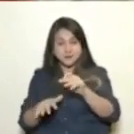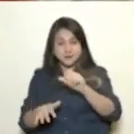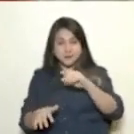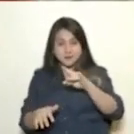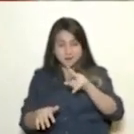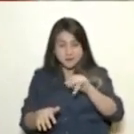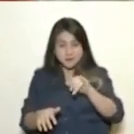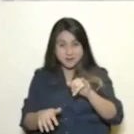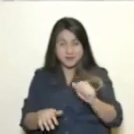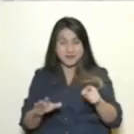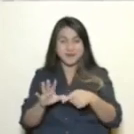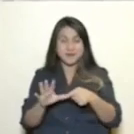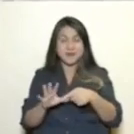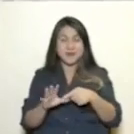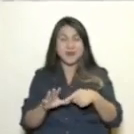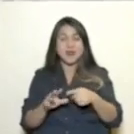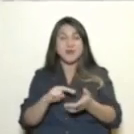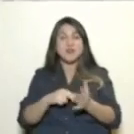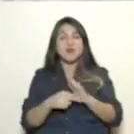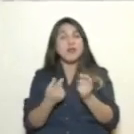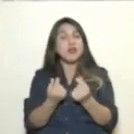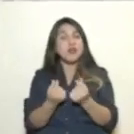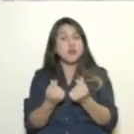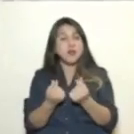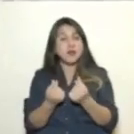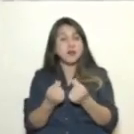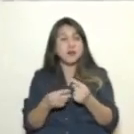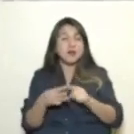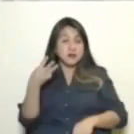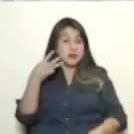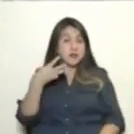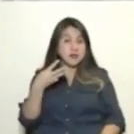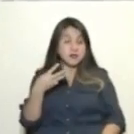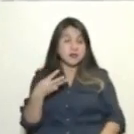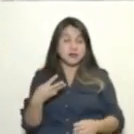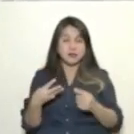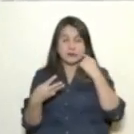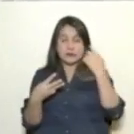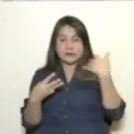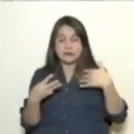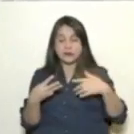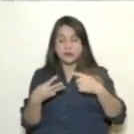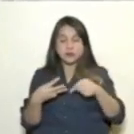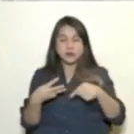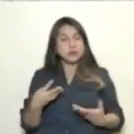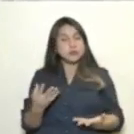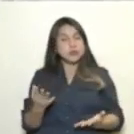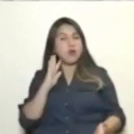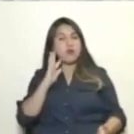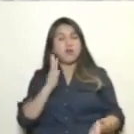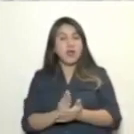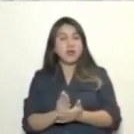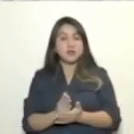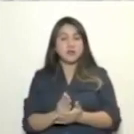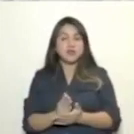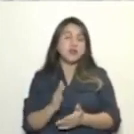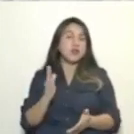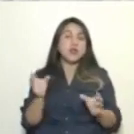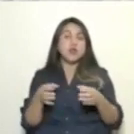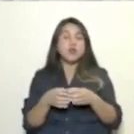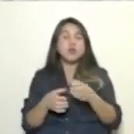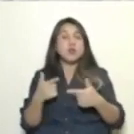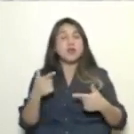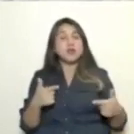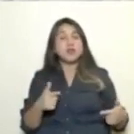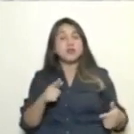económica, sindemia le llaman algunos. Por supuesto, entonces ante eso, ¿verdad?, obliga a tener entonces que la clase